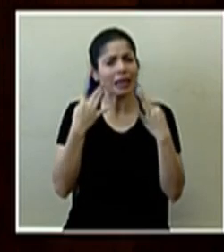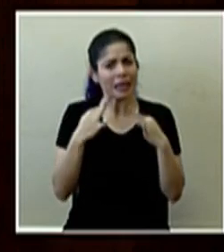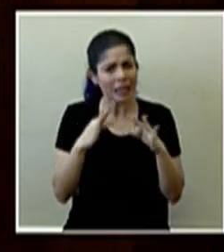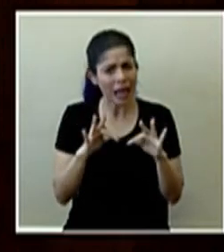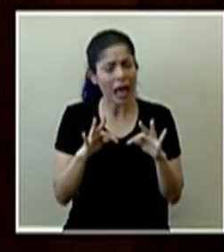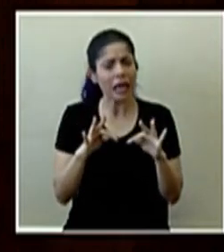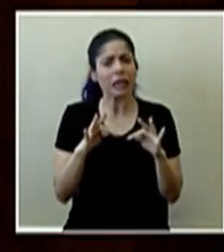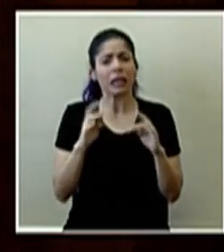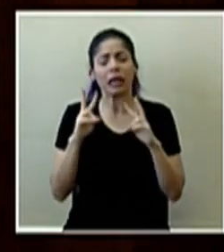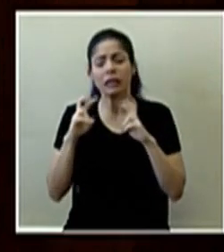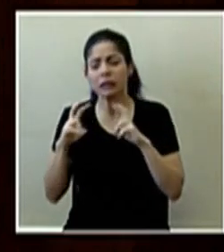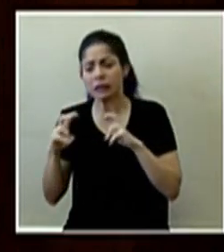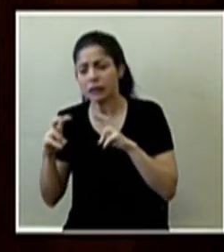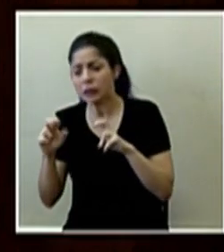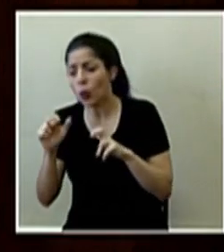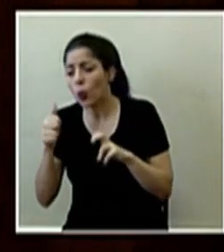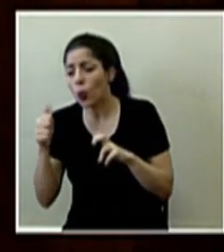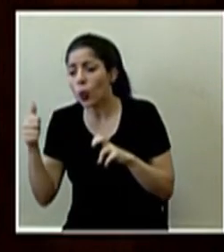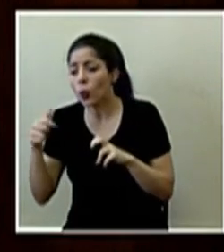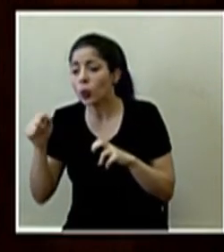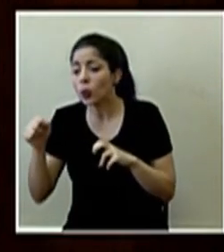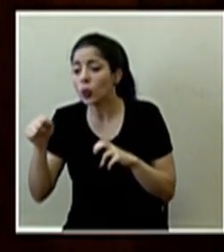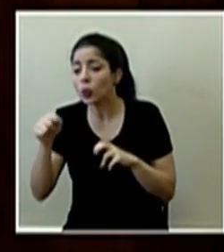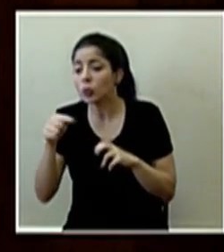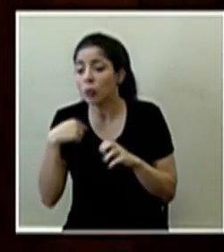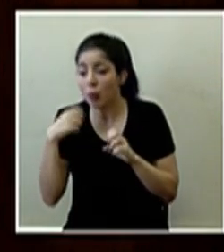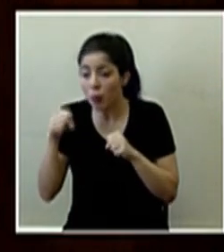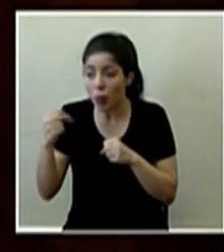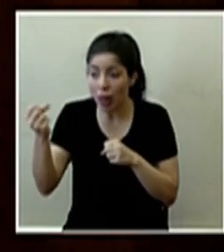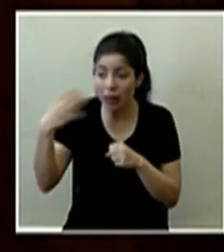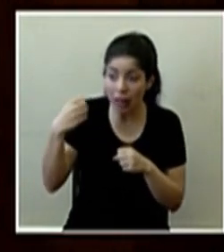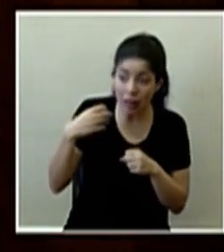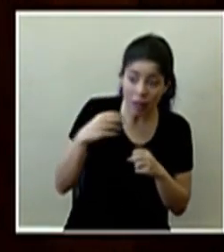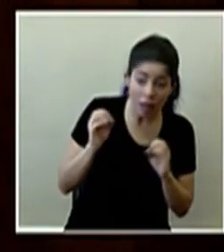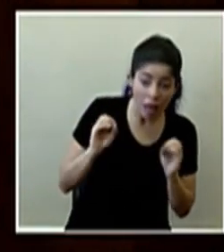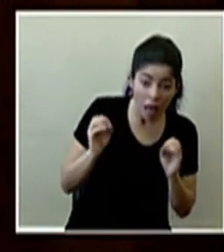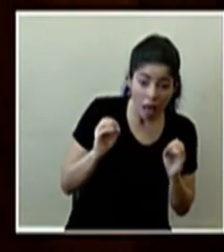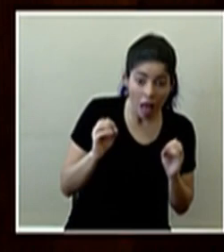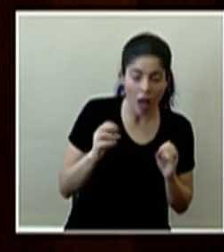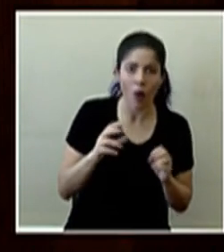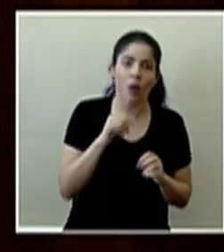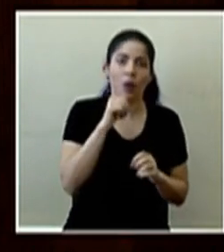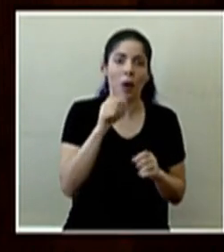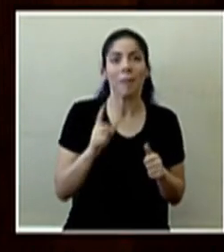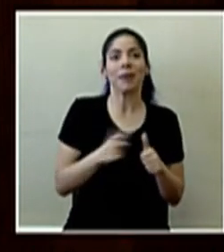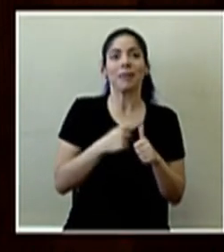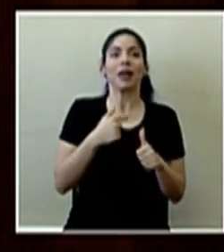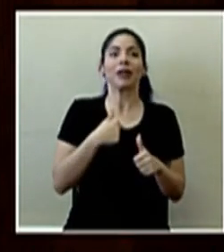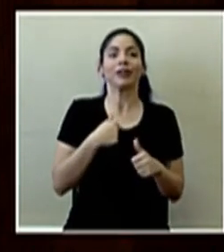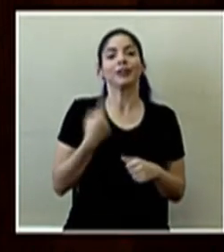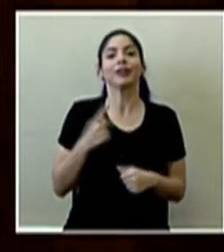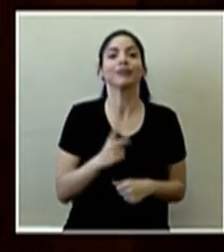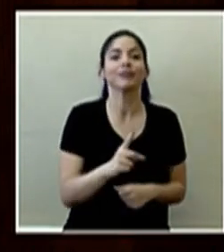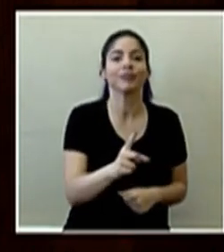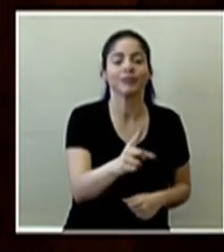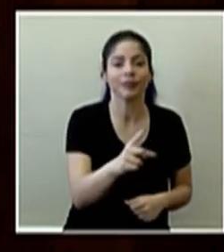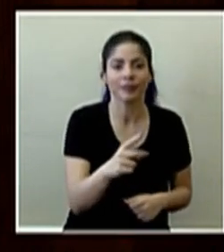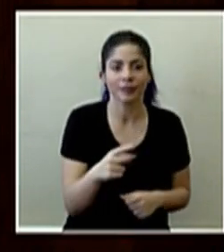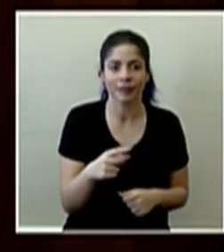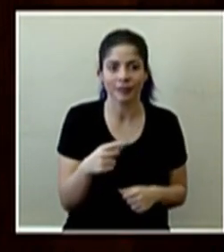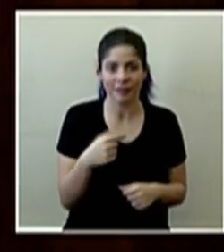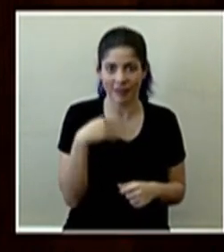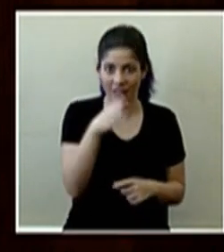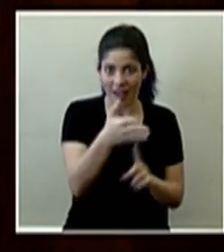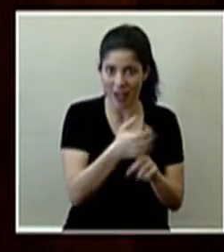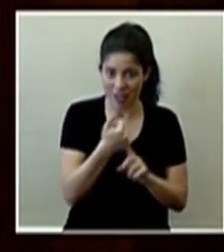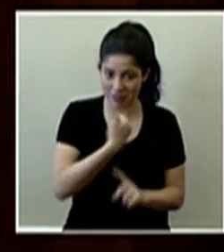de agotar todas las instancias de esa entrega a domicilio antes de aventurarse, por decirlo de alguna forma, a